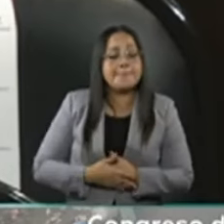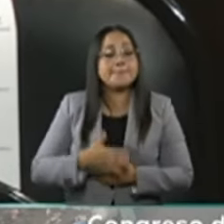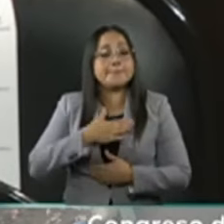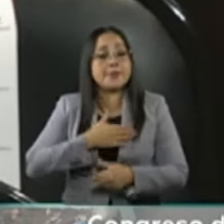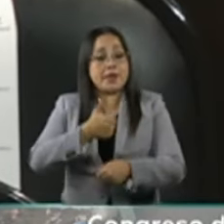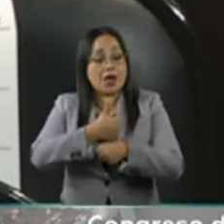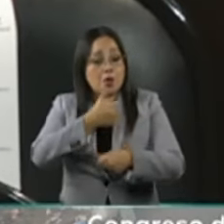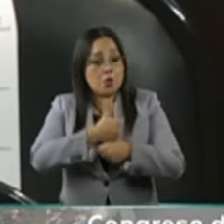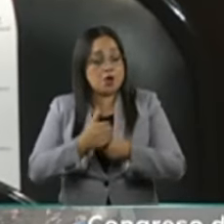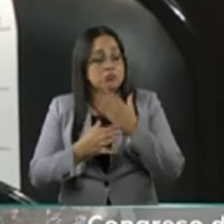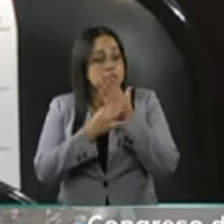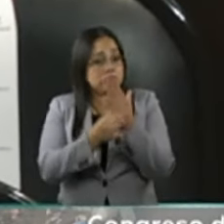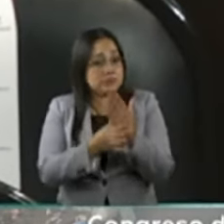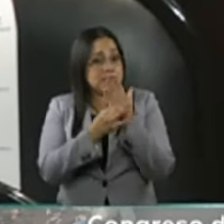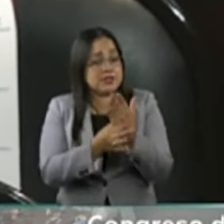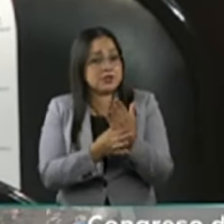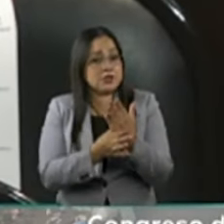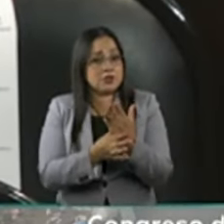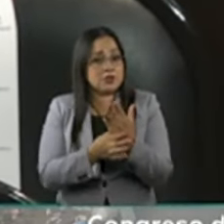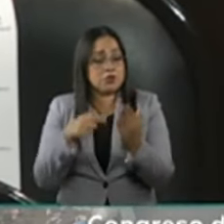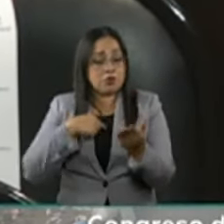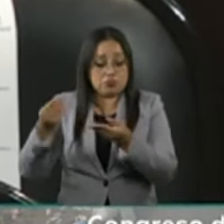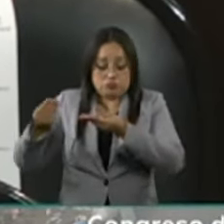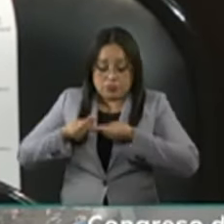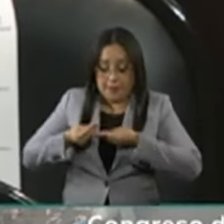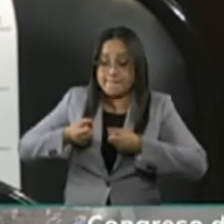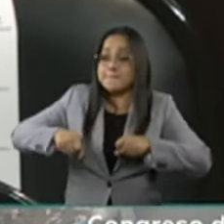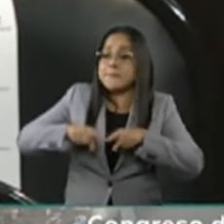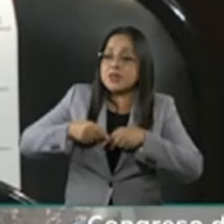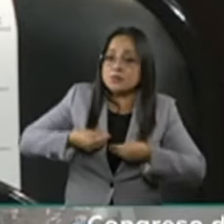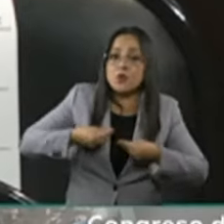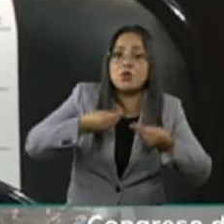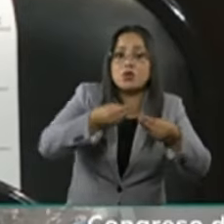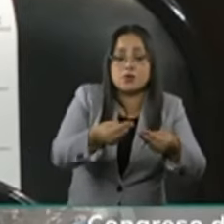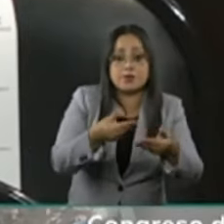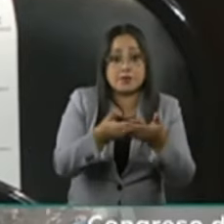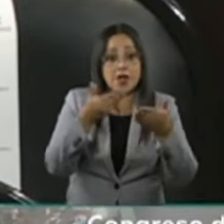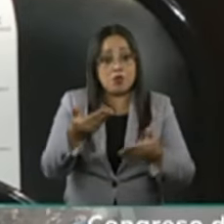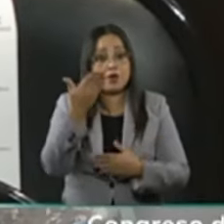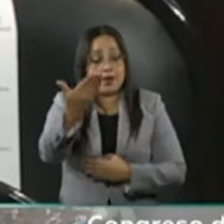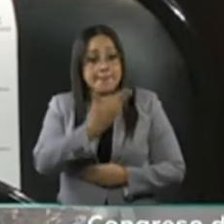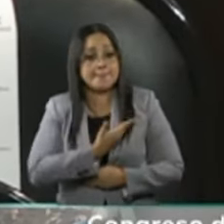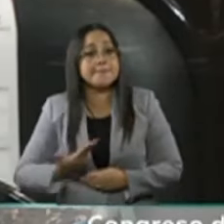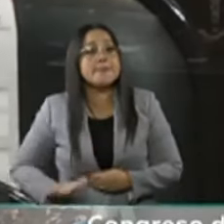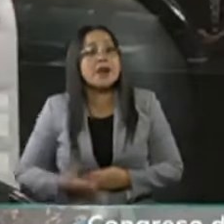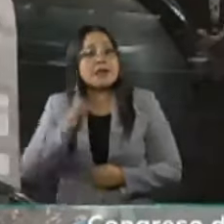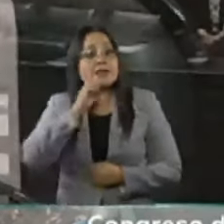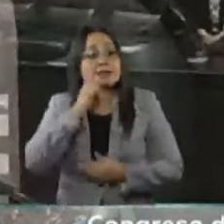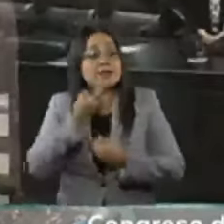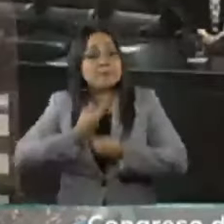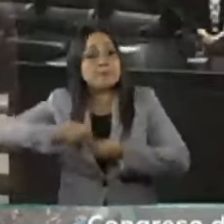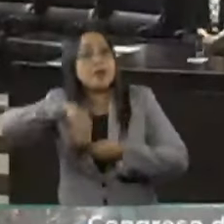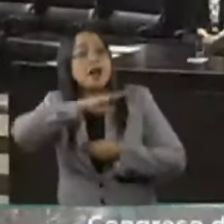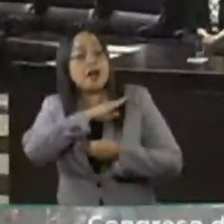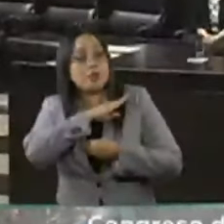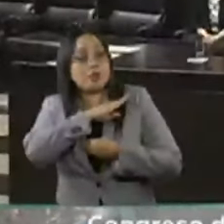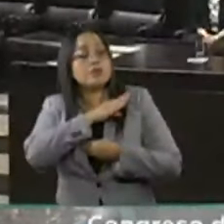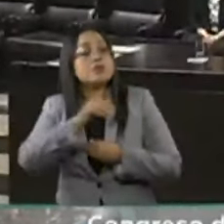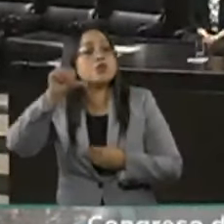siempre decía, lo que recibo doy. Y hoy, presidenta Sheinbaum, usted